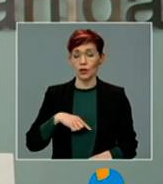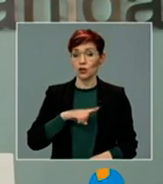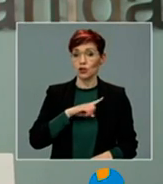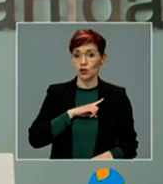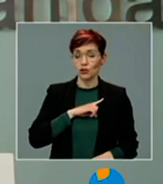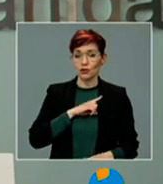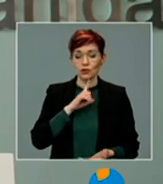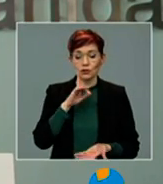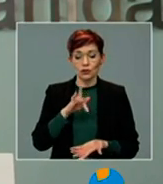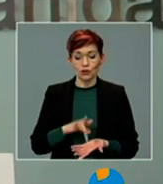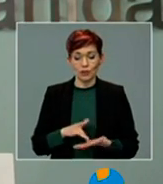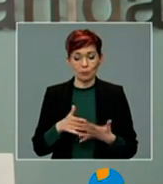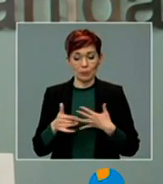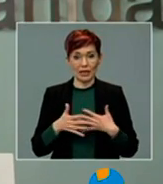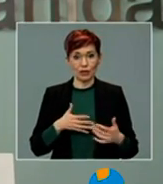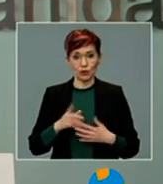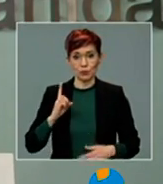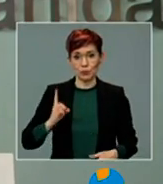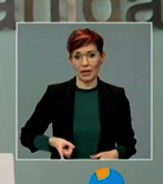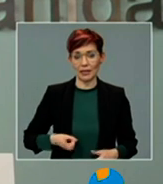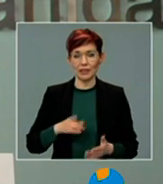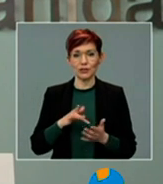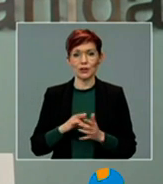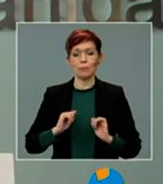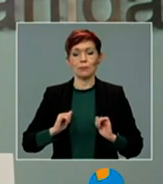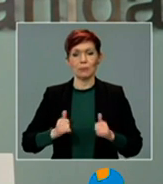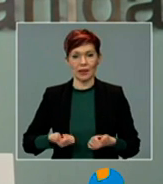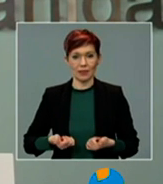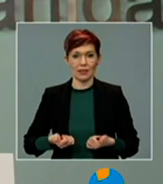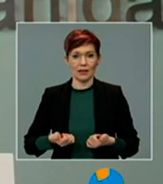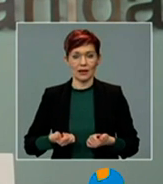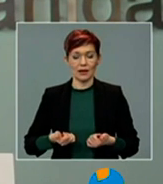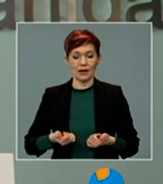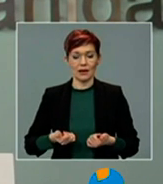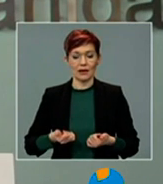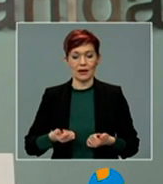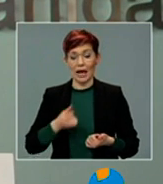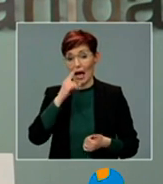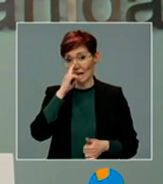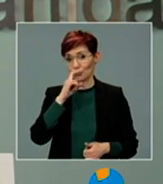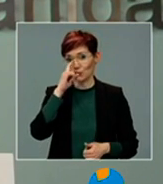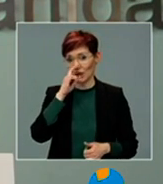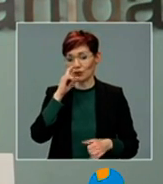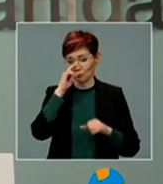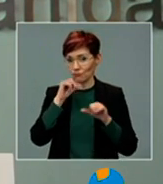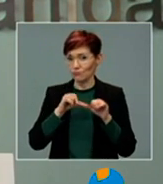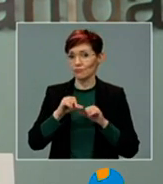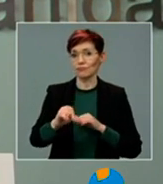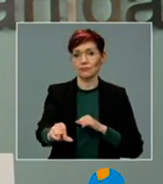el que muchas personas puedan seguir celebrando más años. Y que